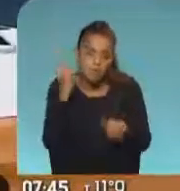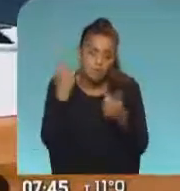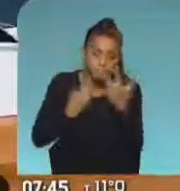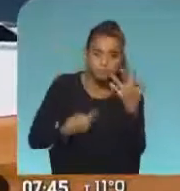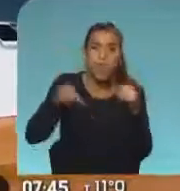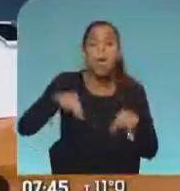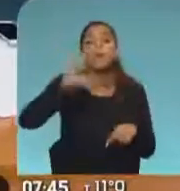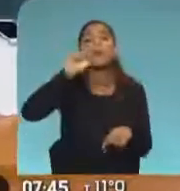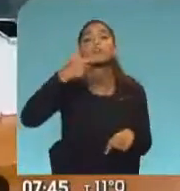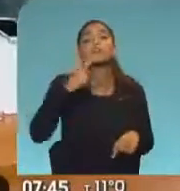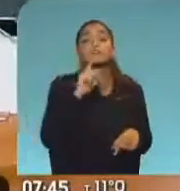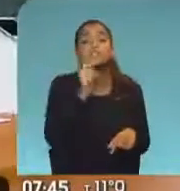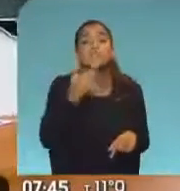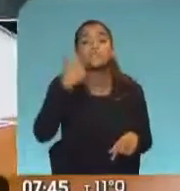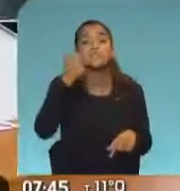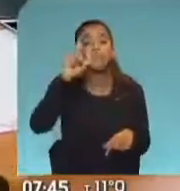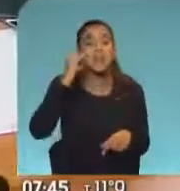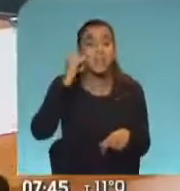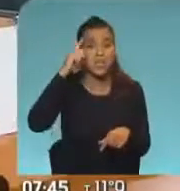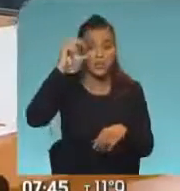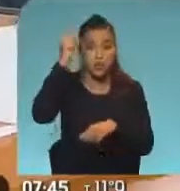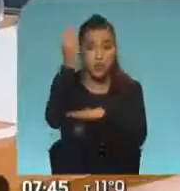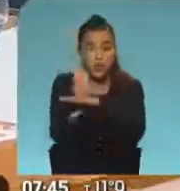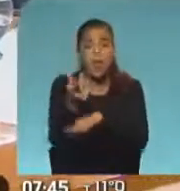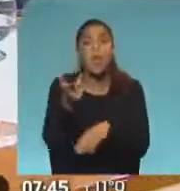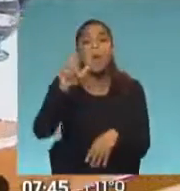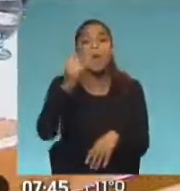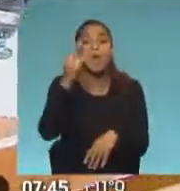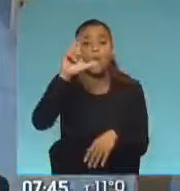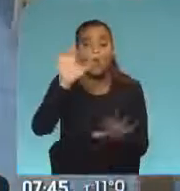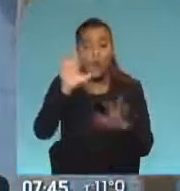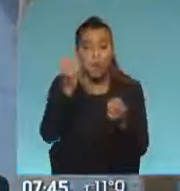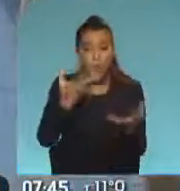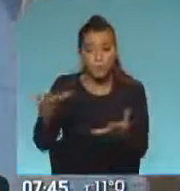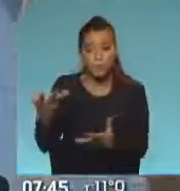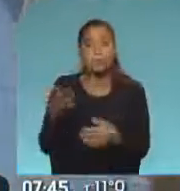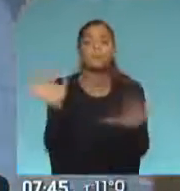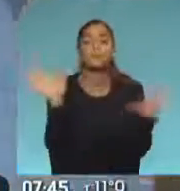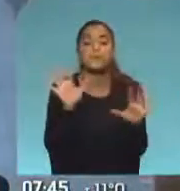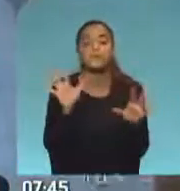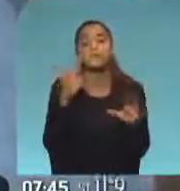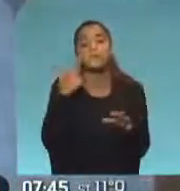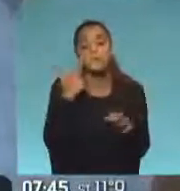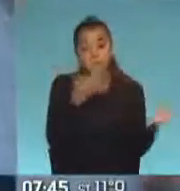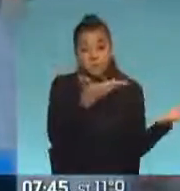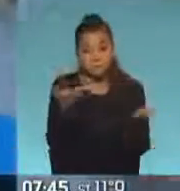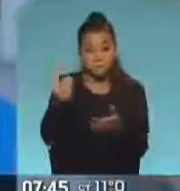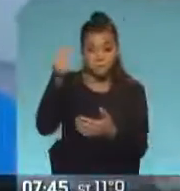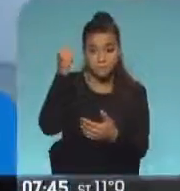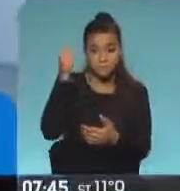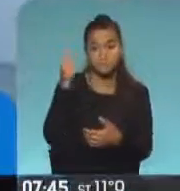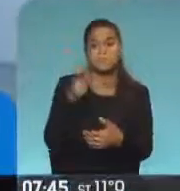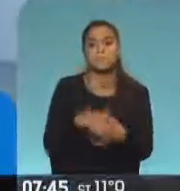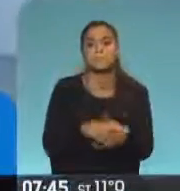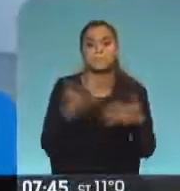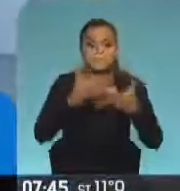a costa salguero así trabajando en vigo laura majok y laura adelante buen día bienvenida fíjate pablo fíjate alejandra a mis espaldas este